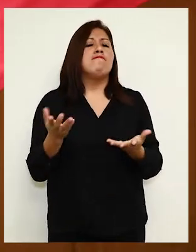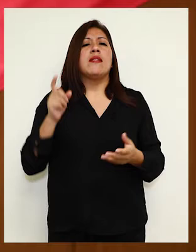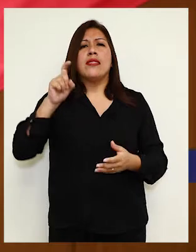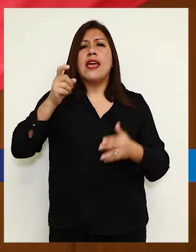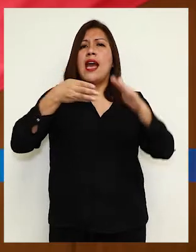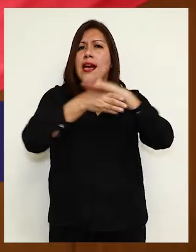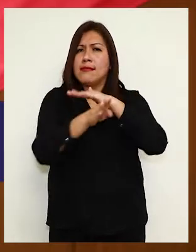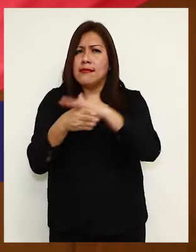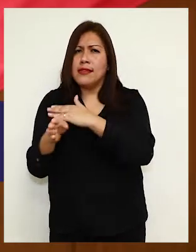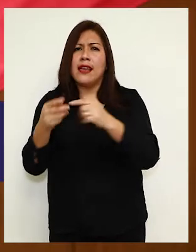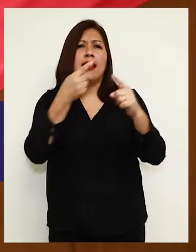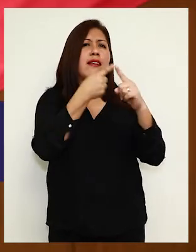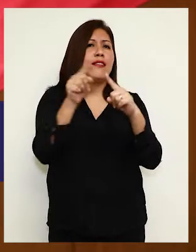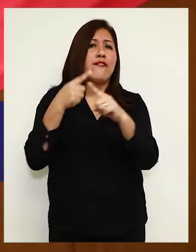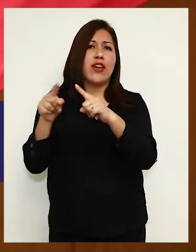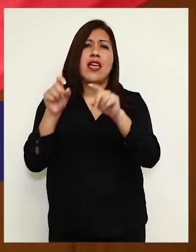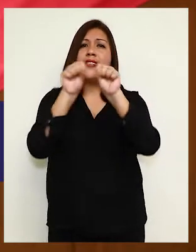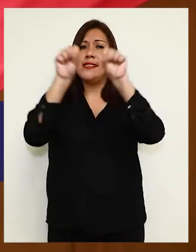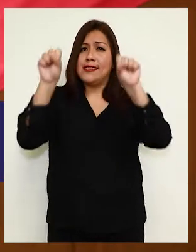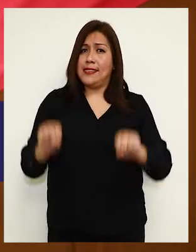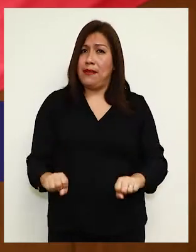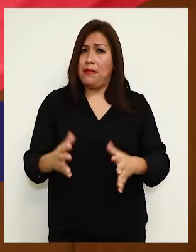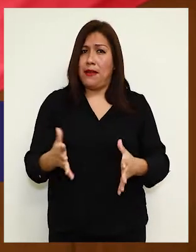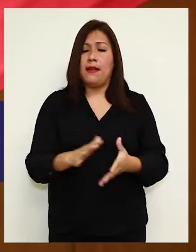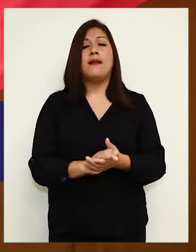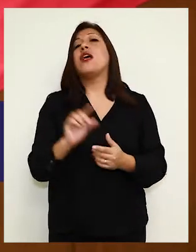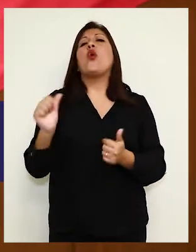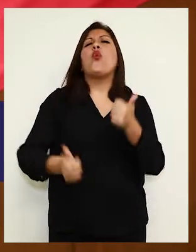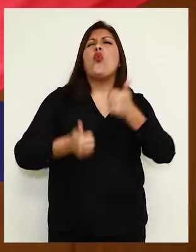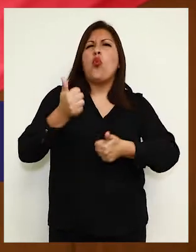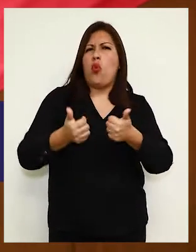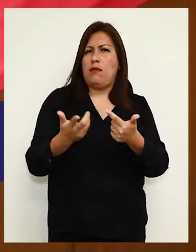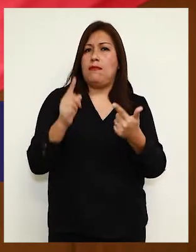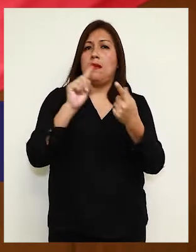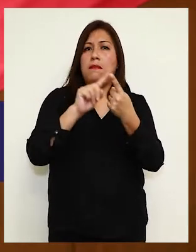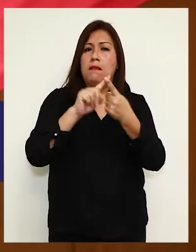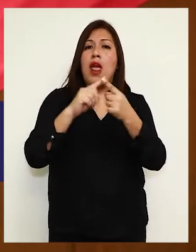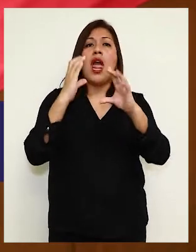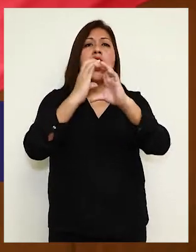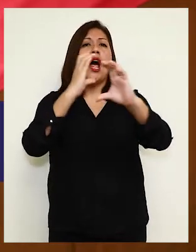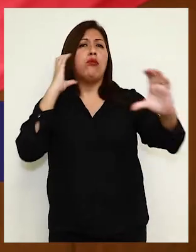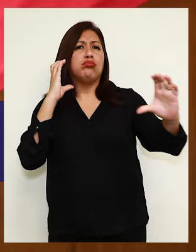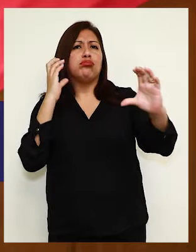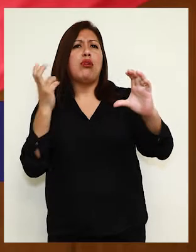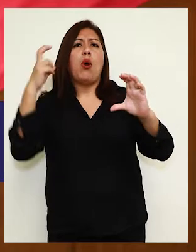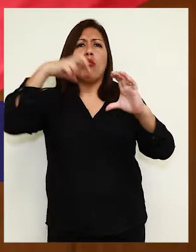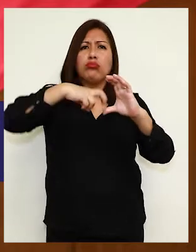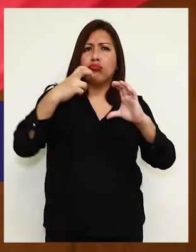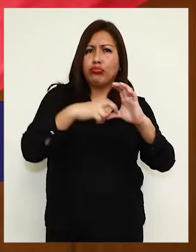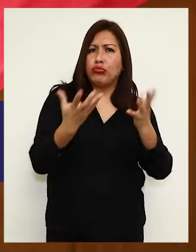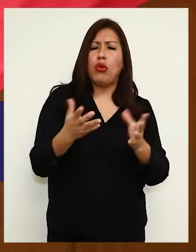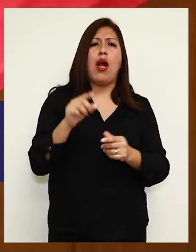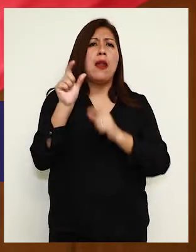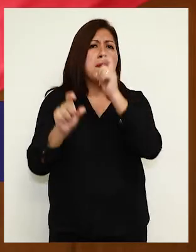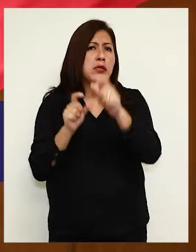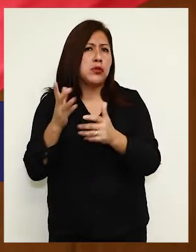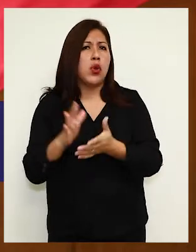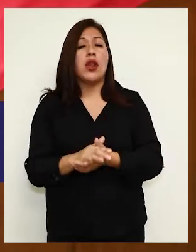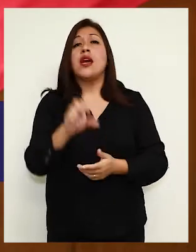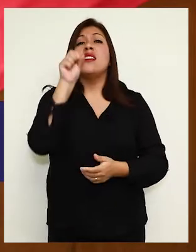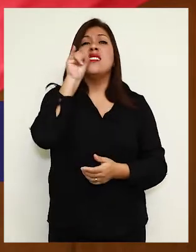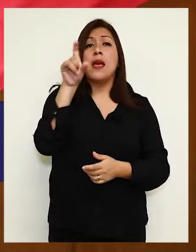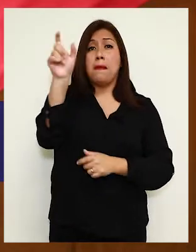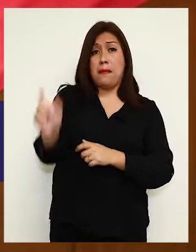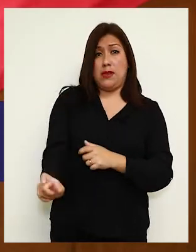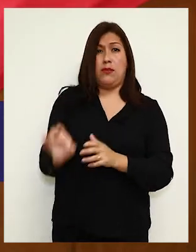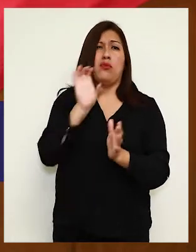a diferentes sistemas. Uno de ellos es el sistema de transporte público masivo de pasajeros. Si una persona con